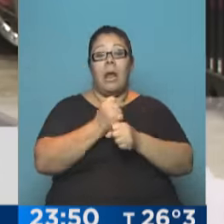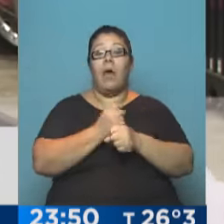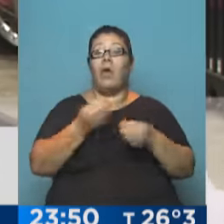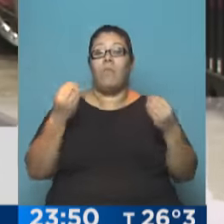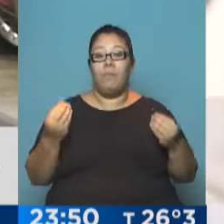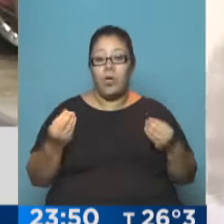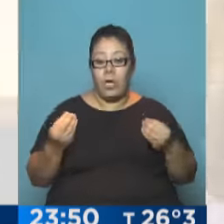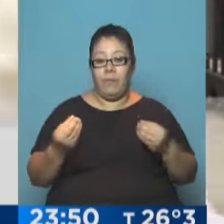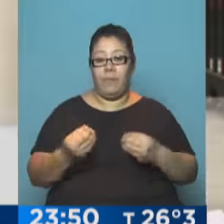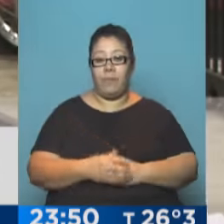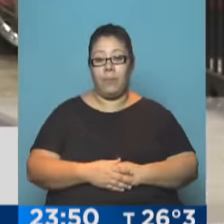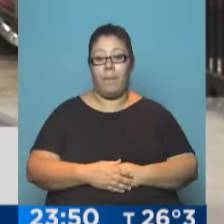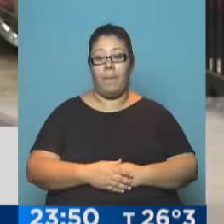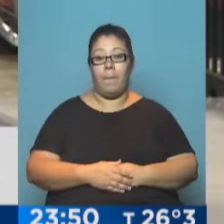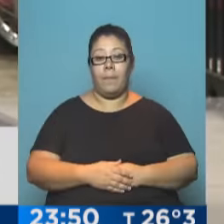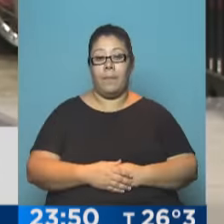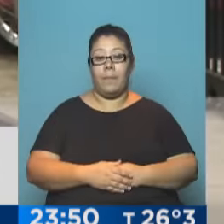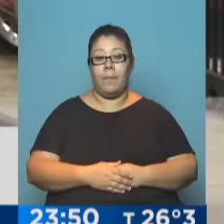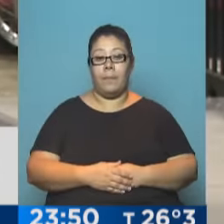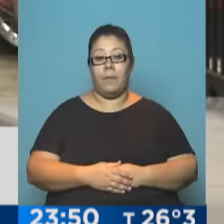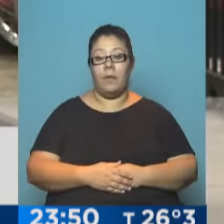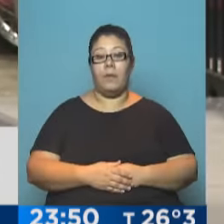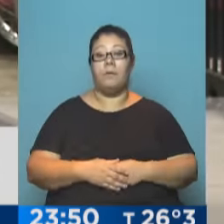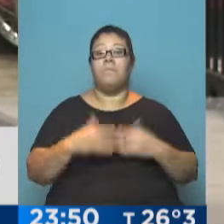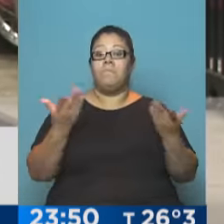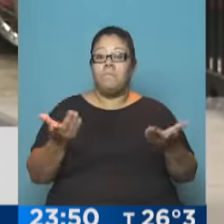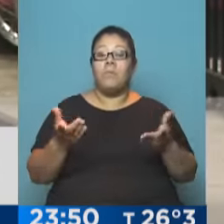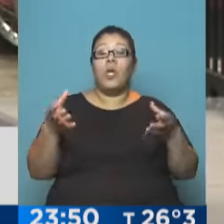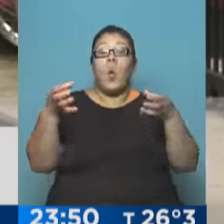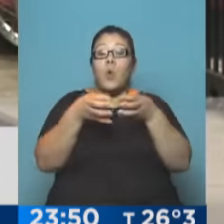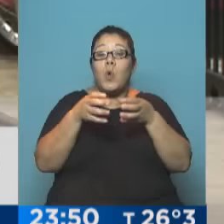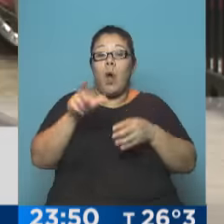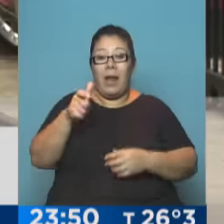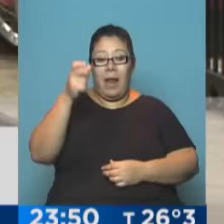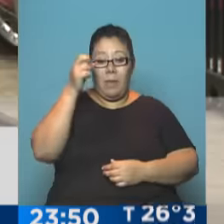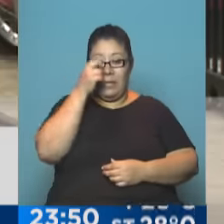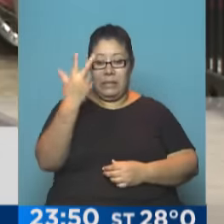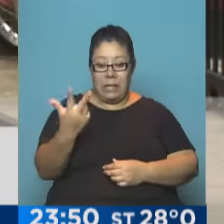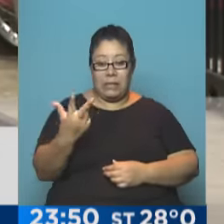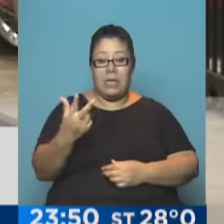de principio de vaciamiento de distintos productos del grupo. La empresa ha